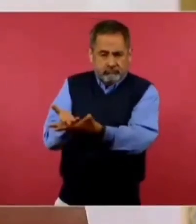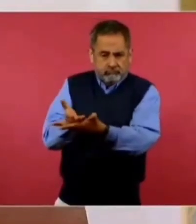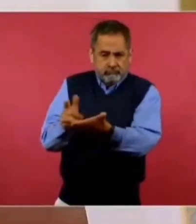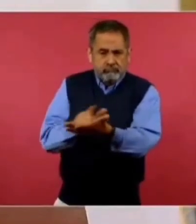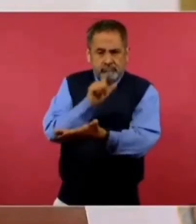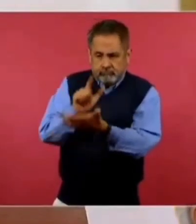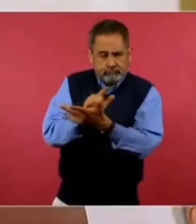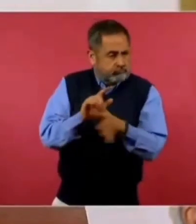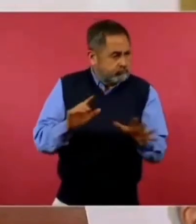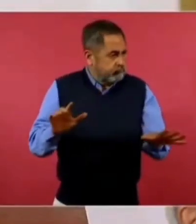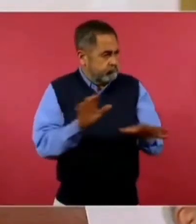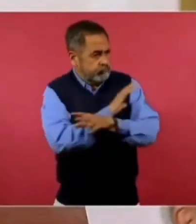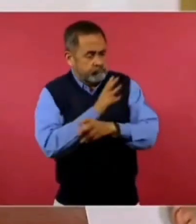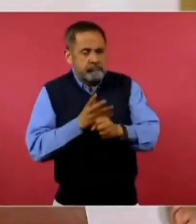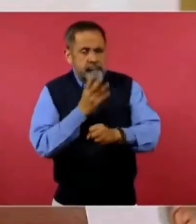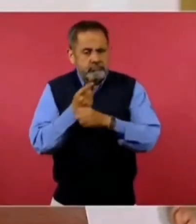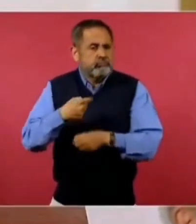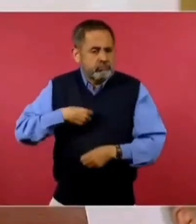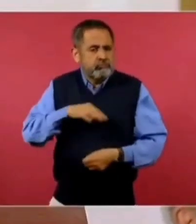reforma